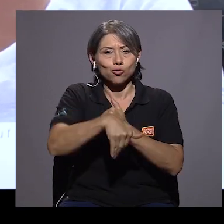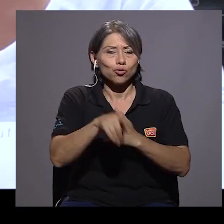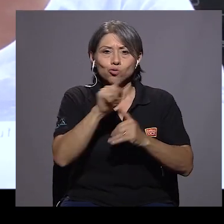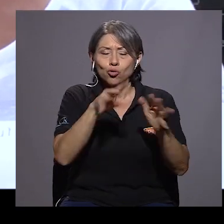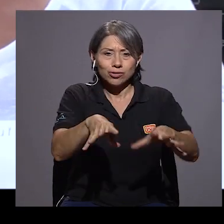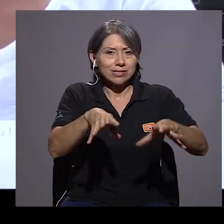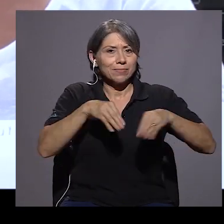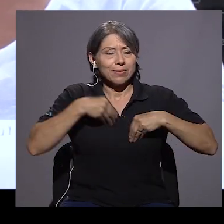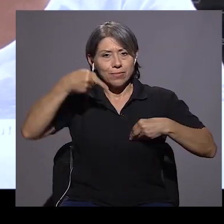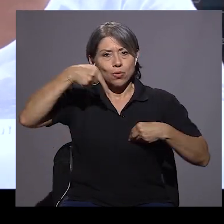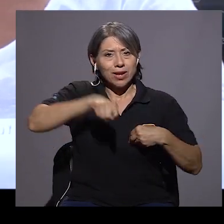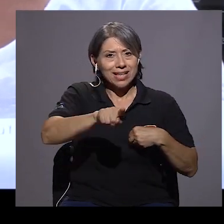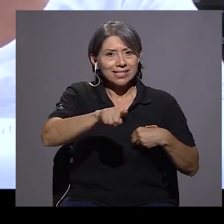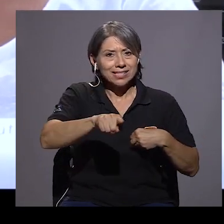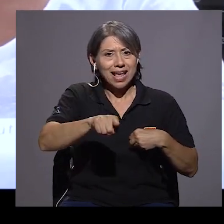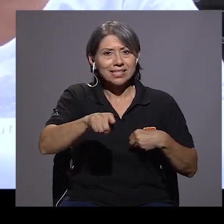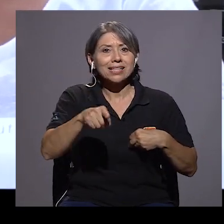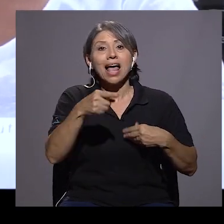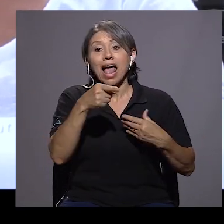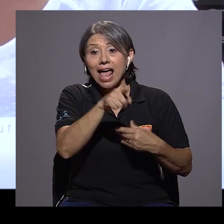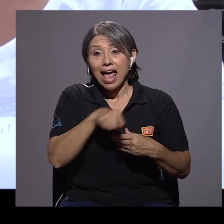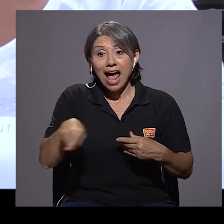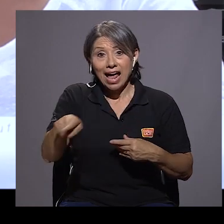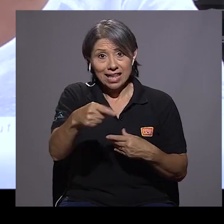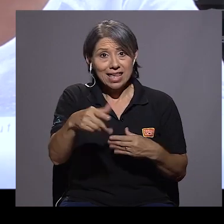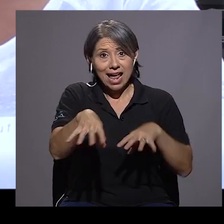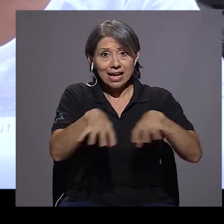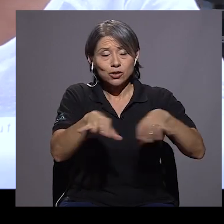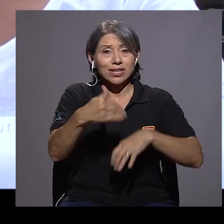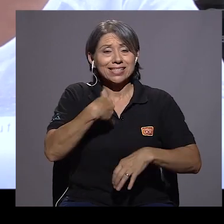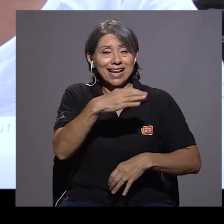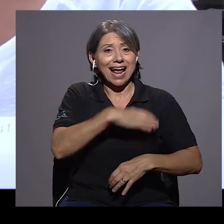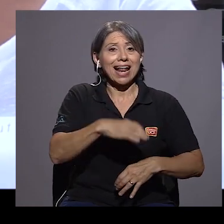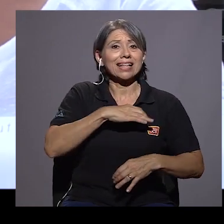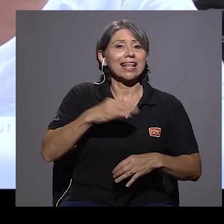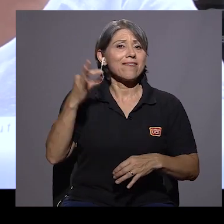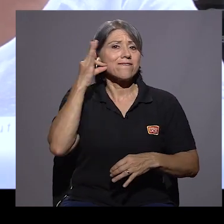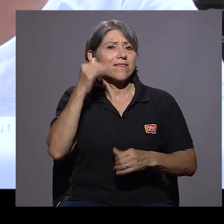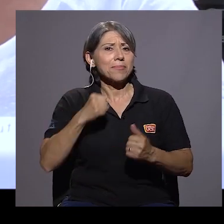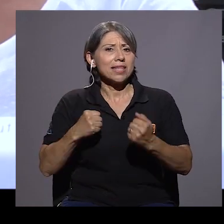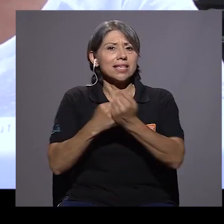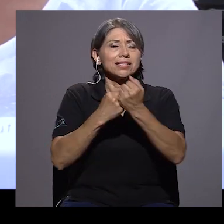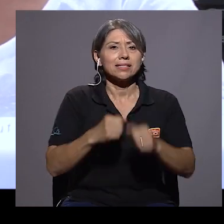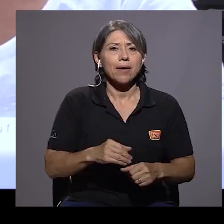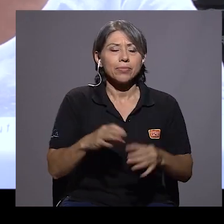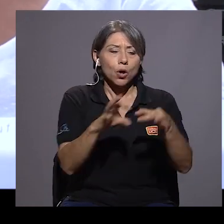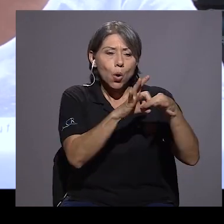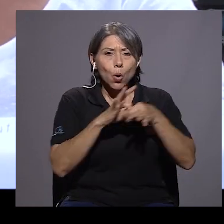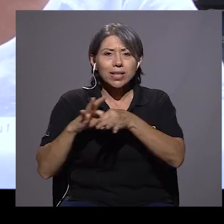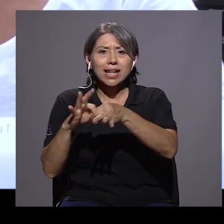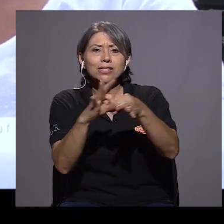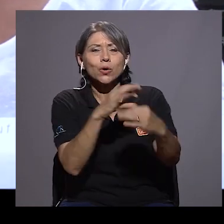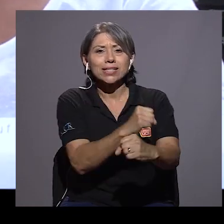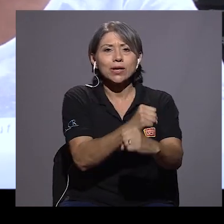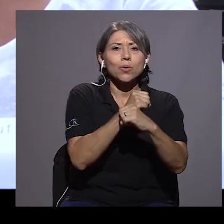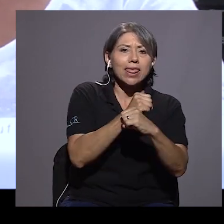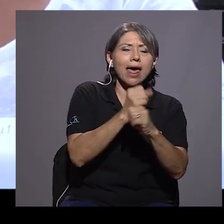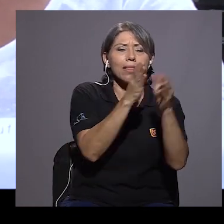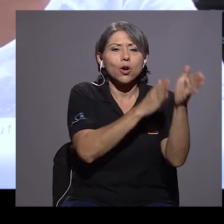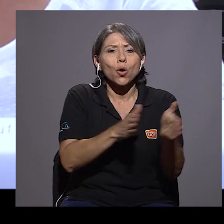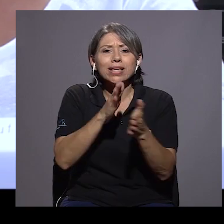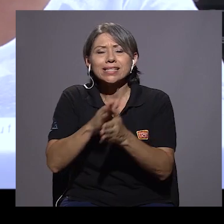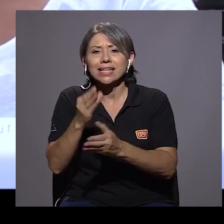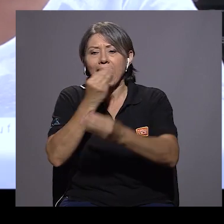cero tolerancia a los abusos y a las violencias, afirmando el carácter feminista de las acciones. La coordinación en